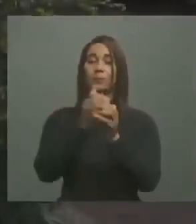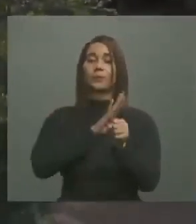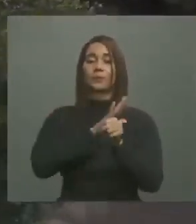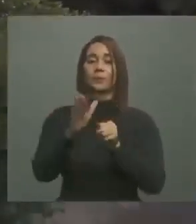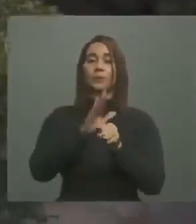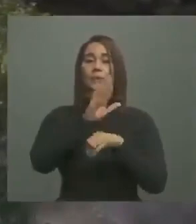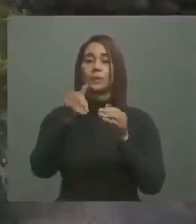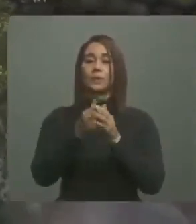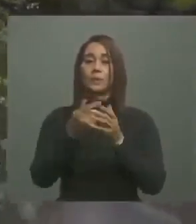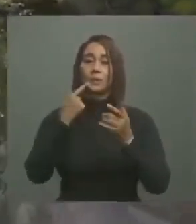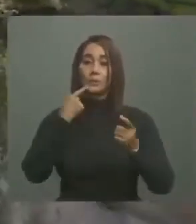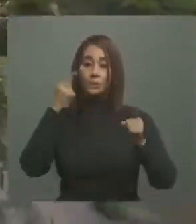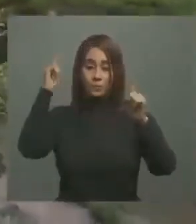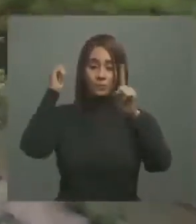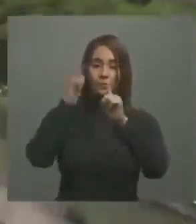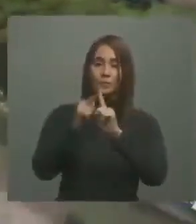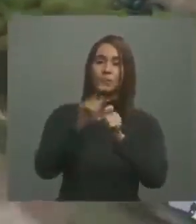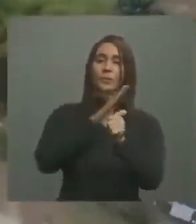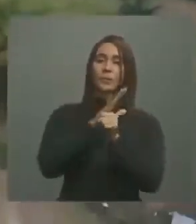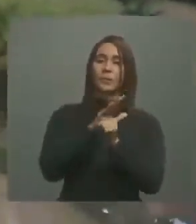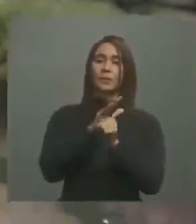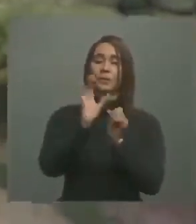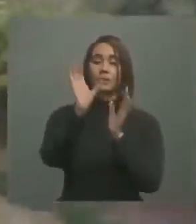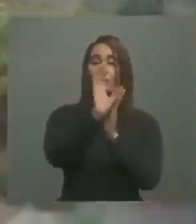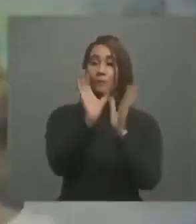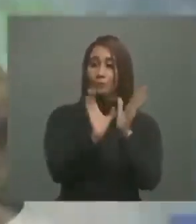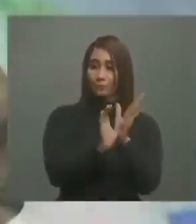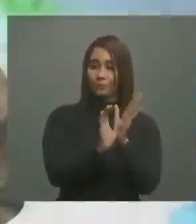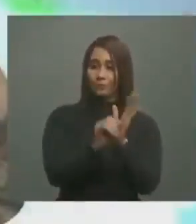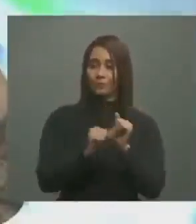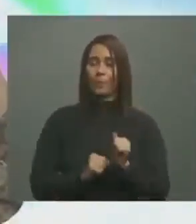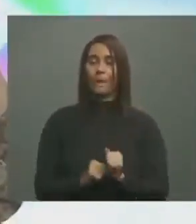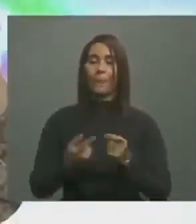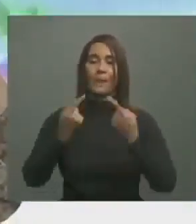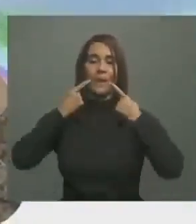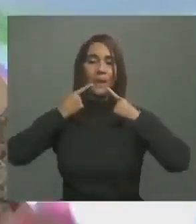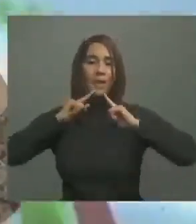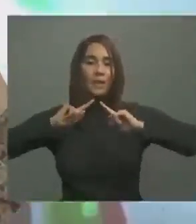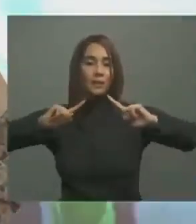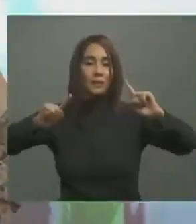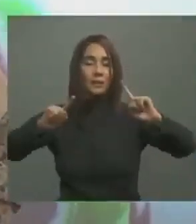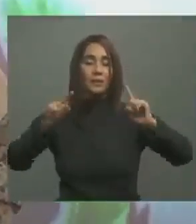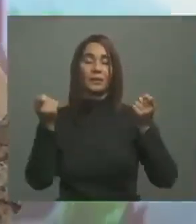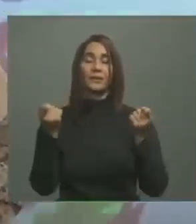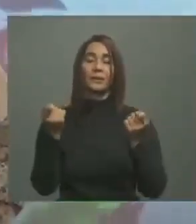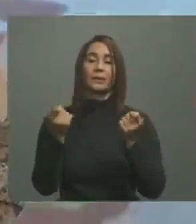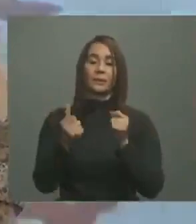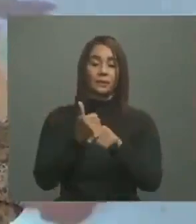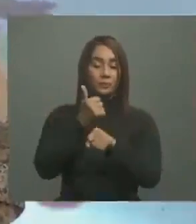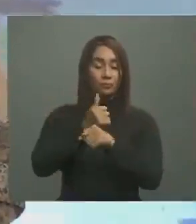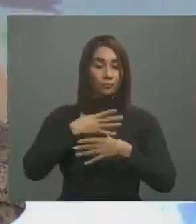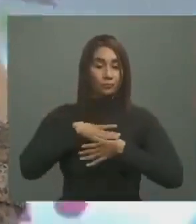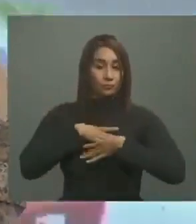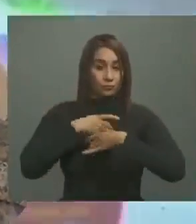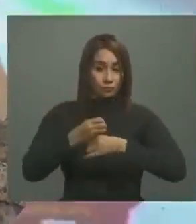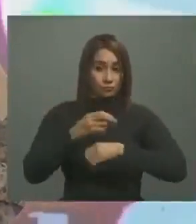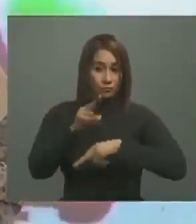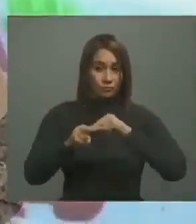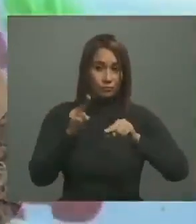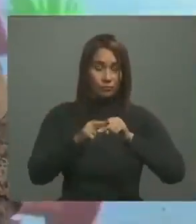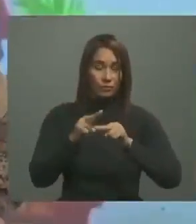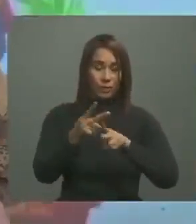del tráfico de armas, robo de vehículos y de ganado, etcétera, etcétera. Bueno, por eso mismo le decía que